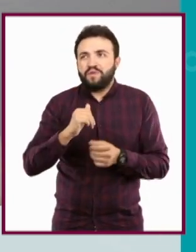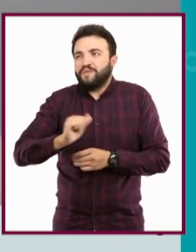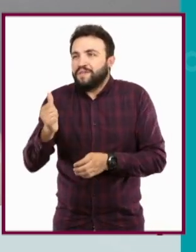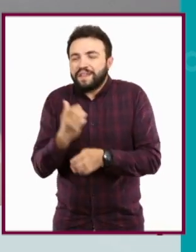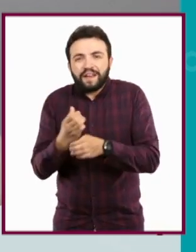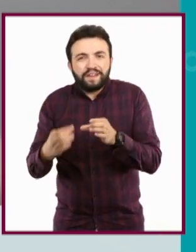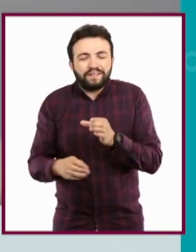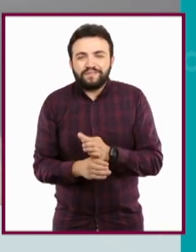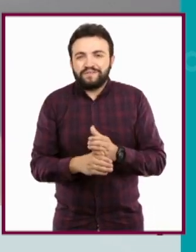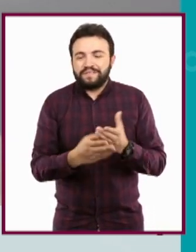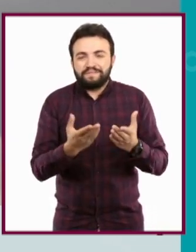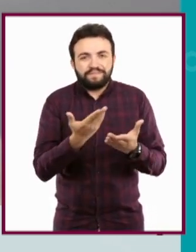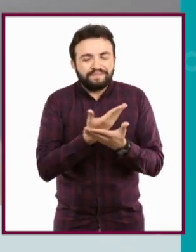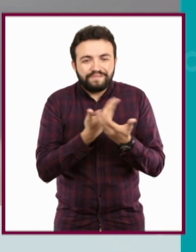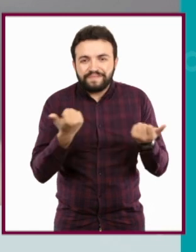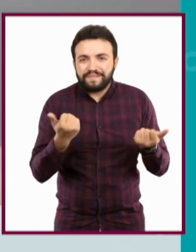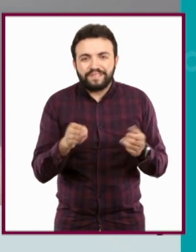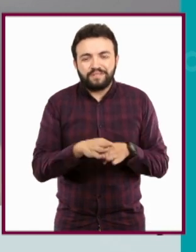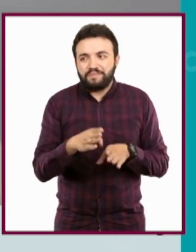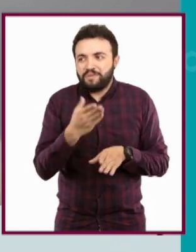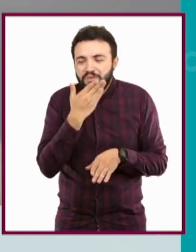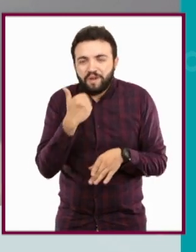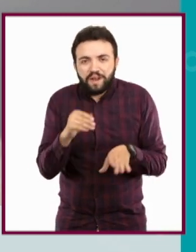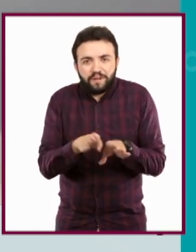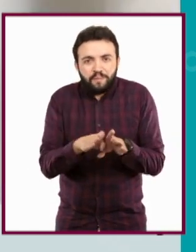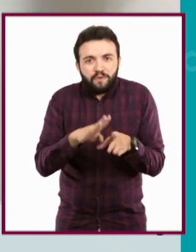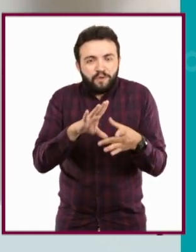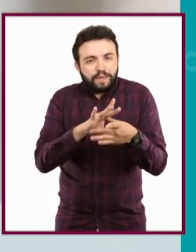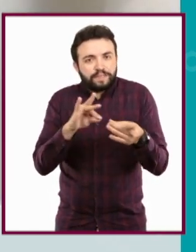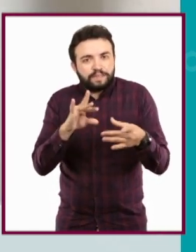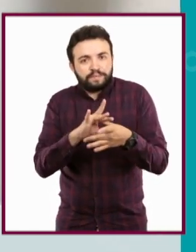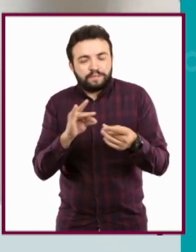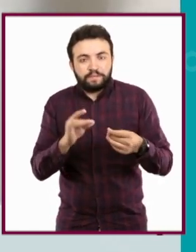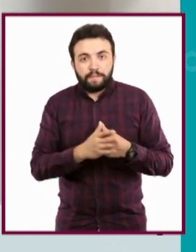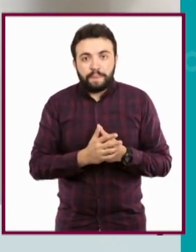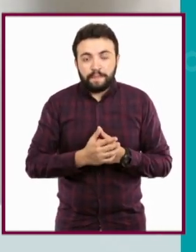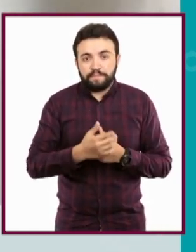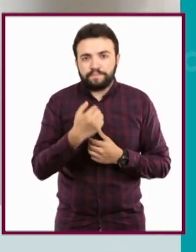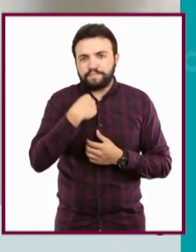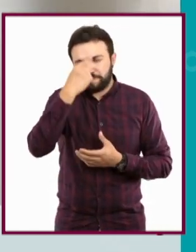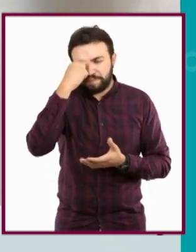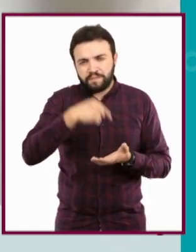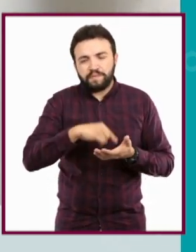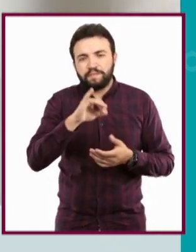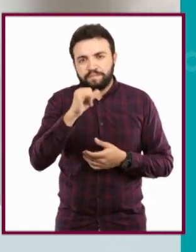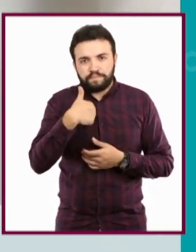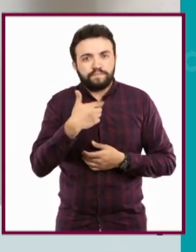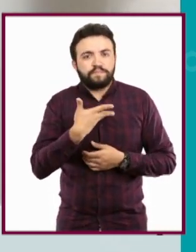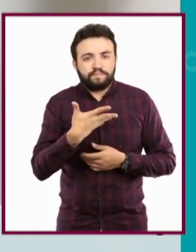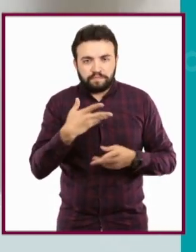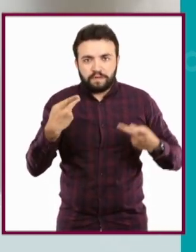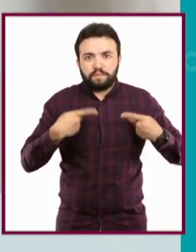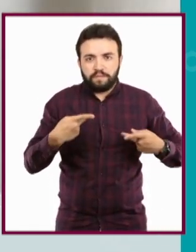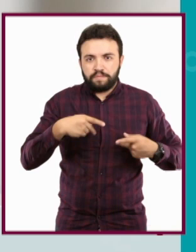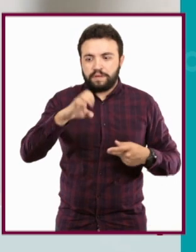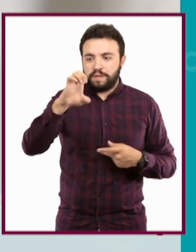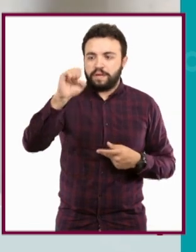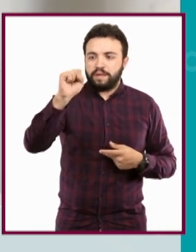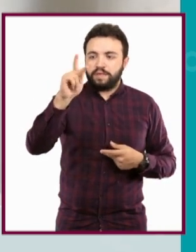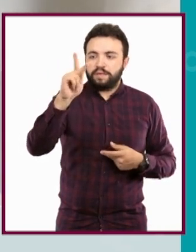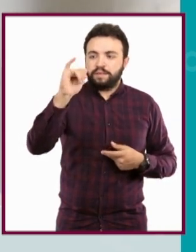más que posiblemente ni explicación tendrían. En lo que me respecta, creo que sí soy una persona espiritual,